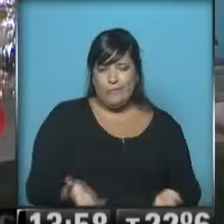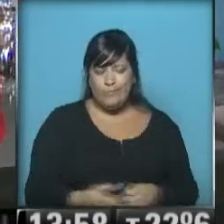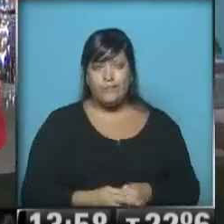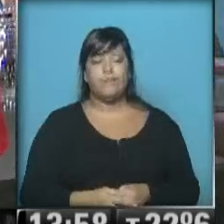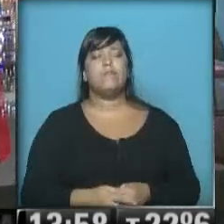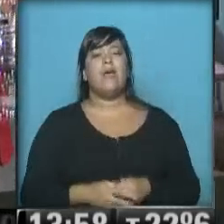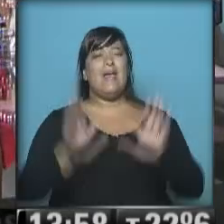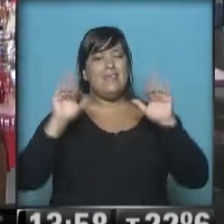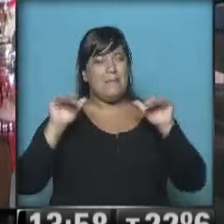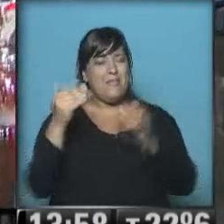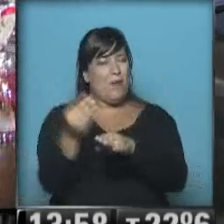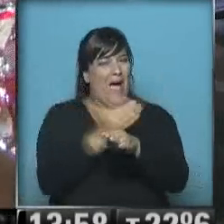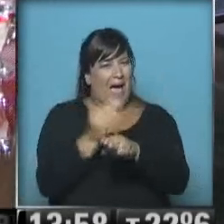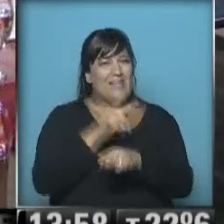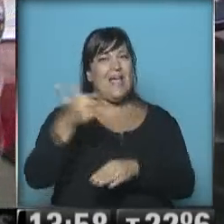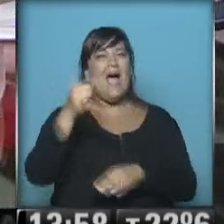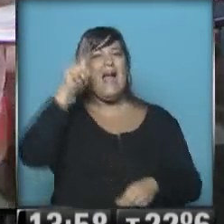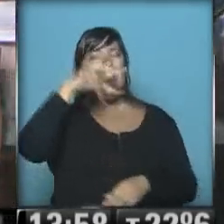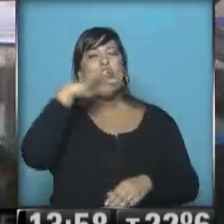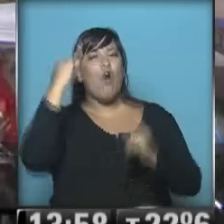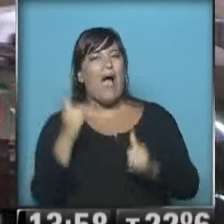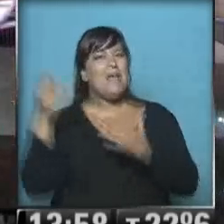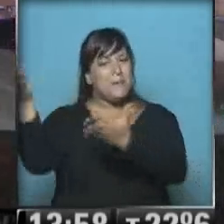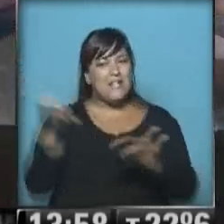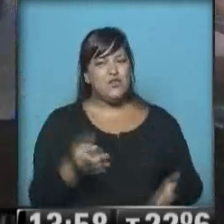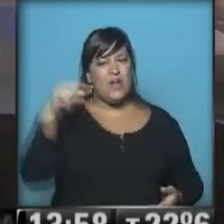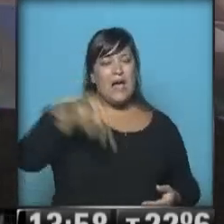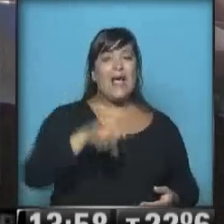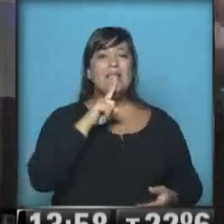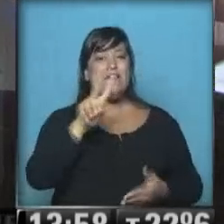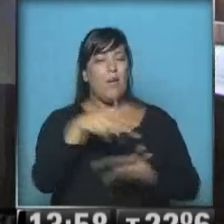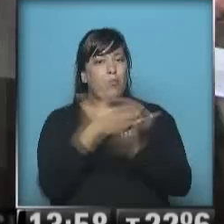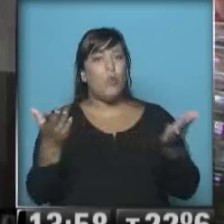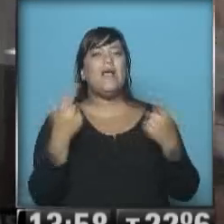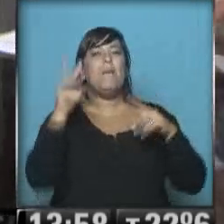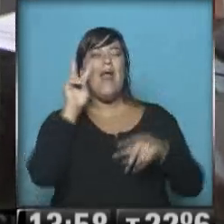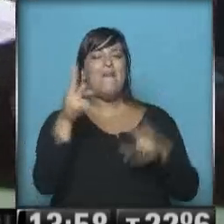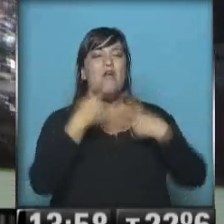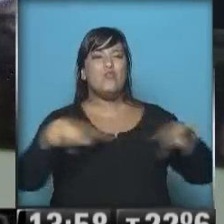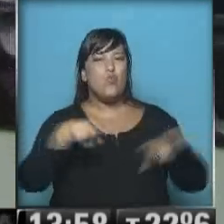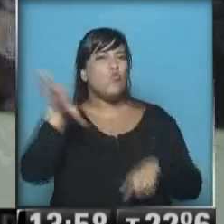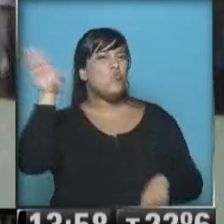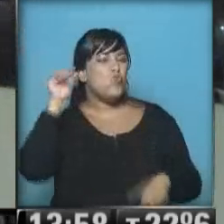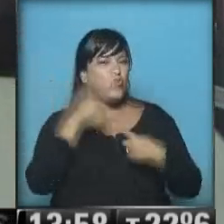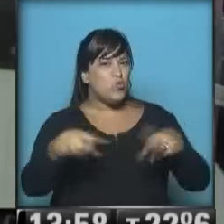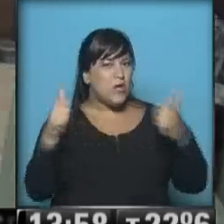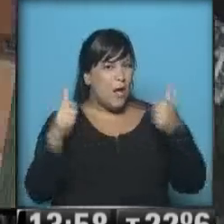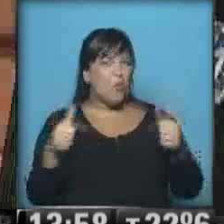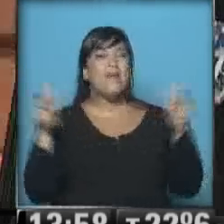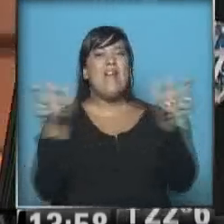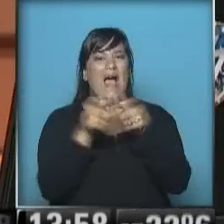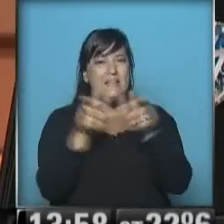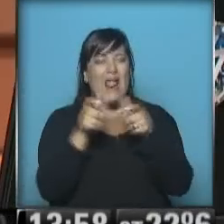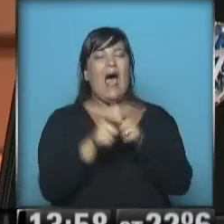Antes de despedirnos, Alejo, y una invitación. Claro, acá a la televisión pública para ver buena música. Para escuchar, ver buena música y hacerlo con entrada